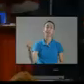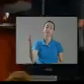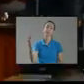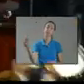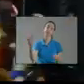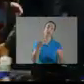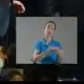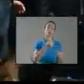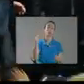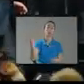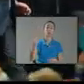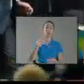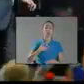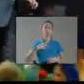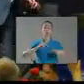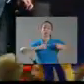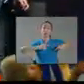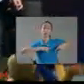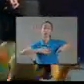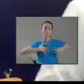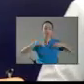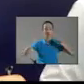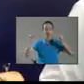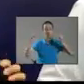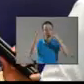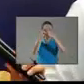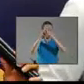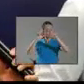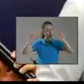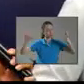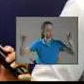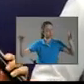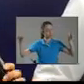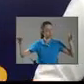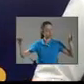pues ha llevado todo mi dolor.